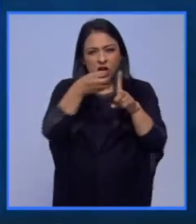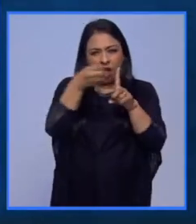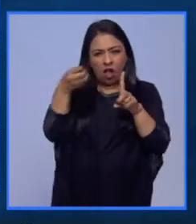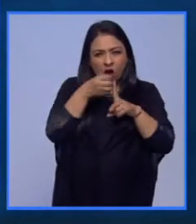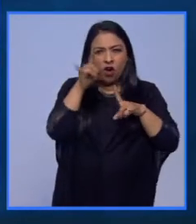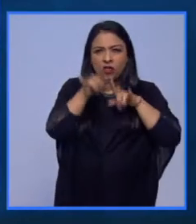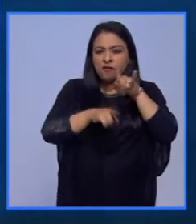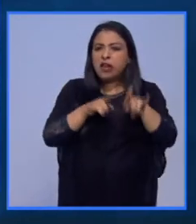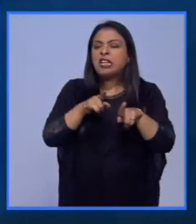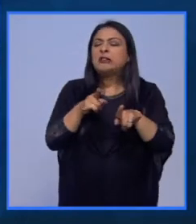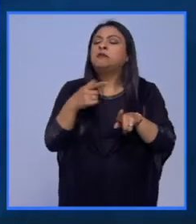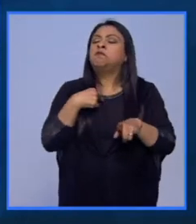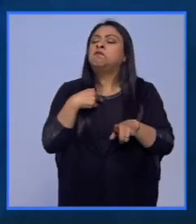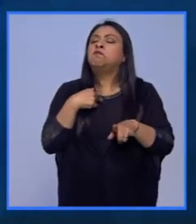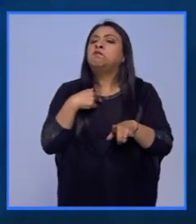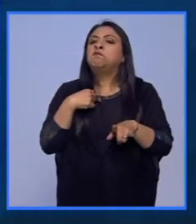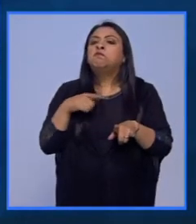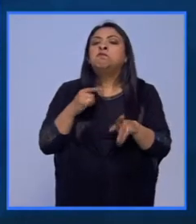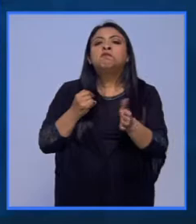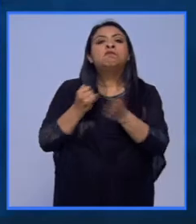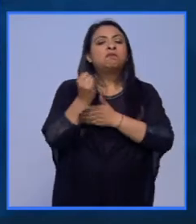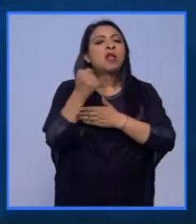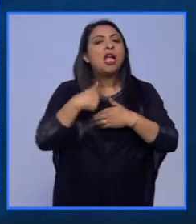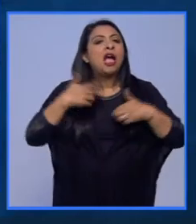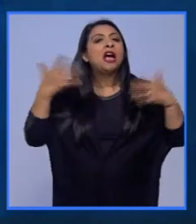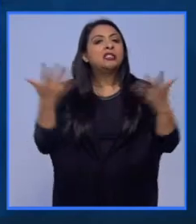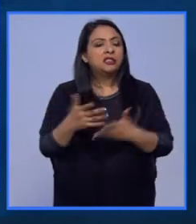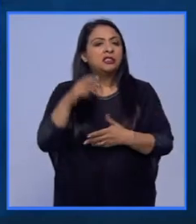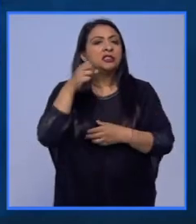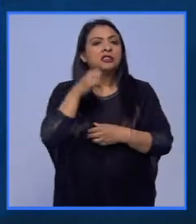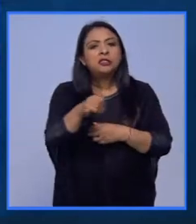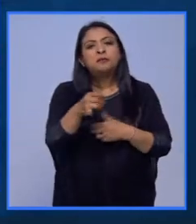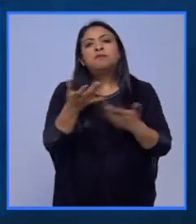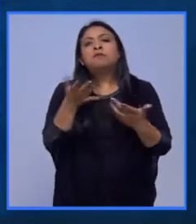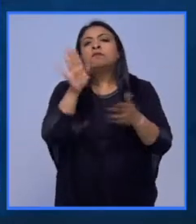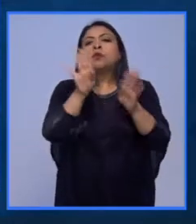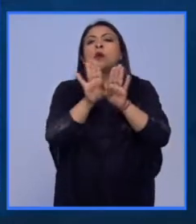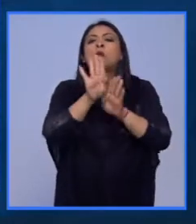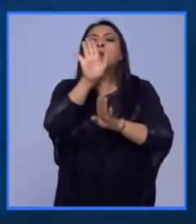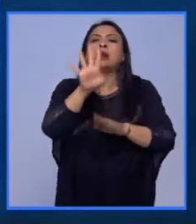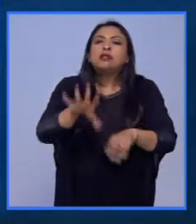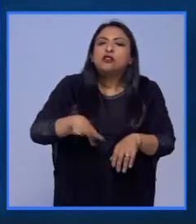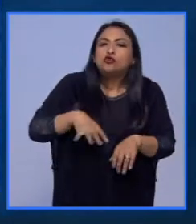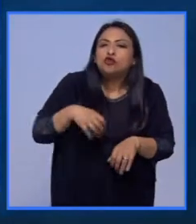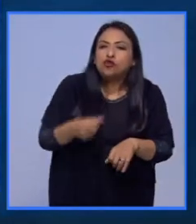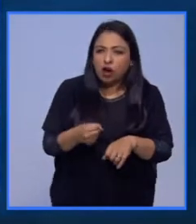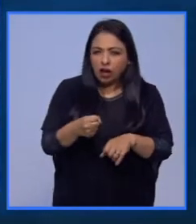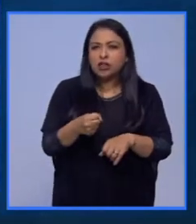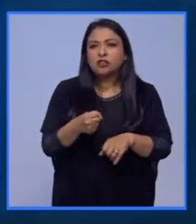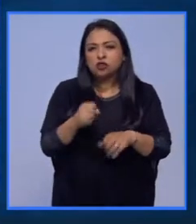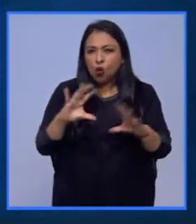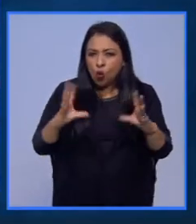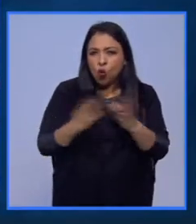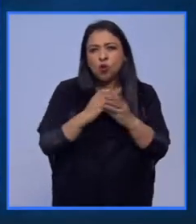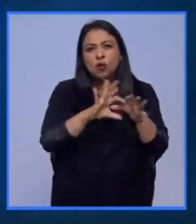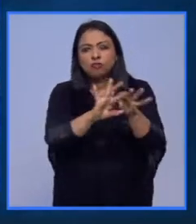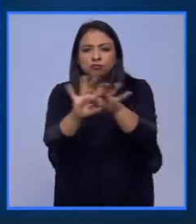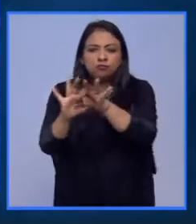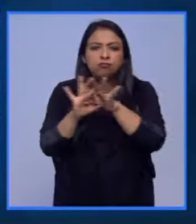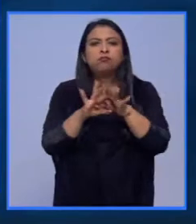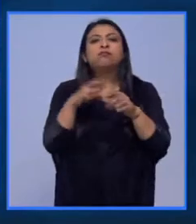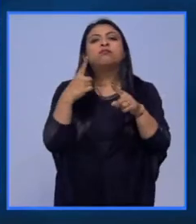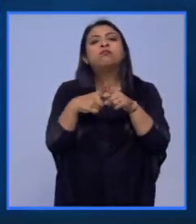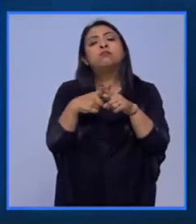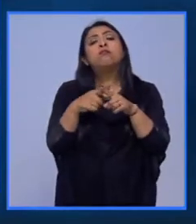y decidimos armar filas y llevarla a cabo como en un esfuerzo conjunto por